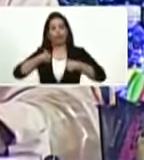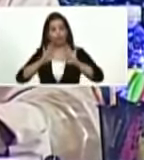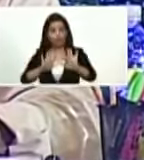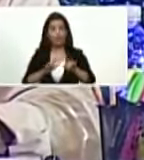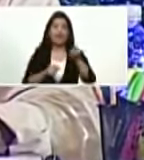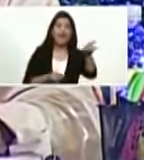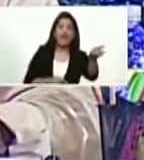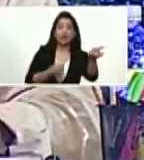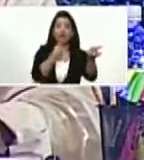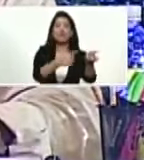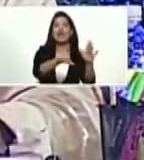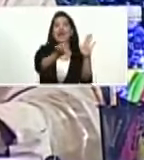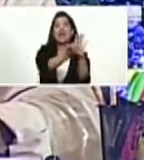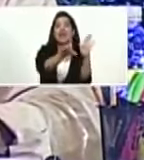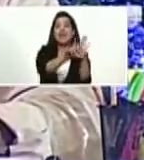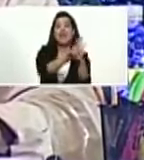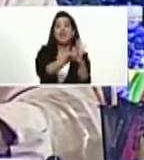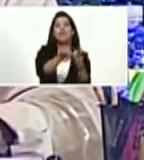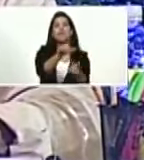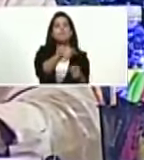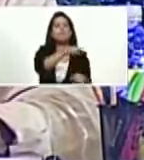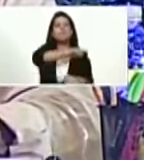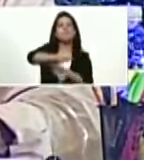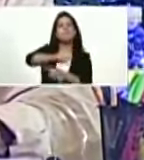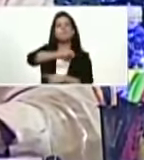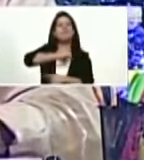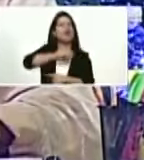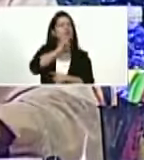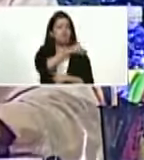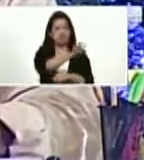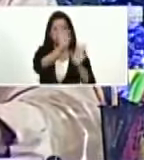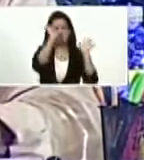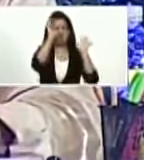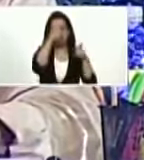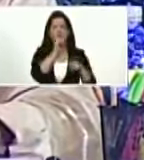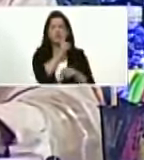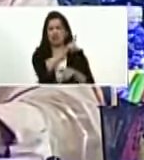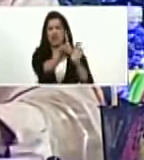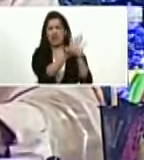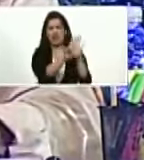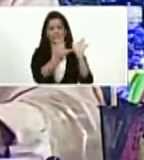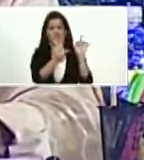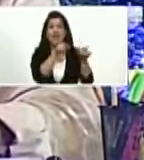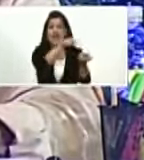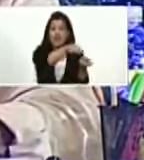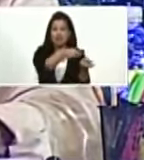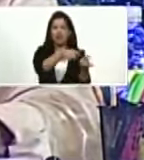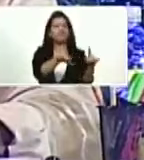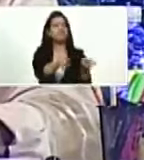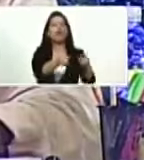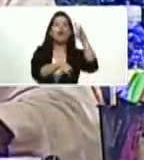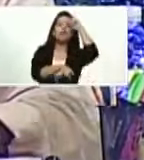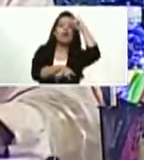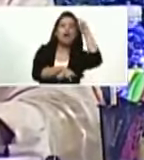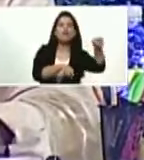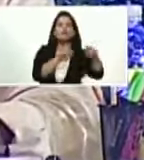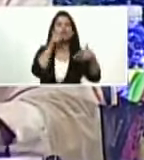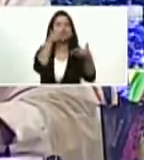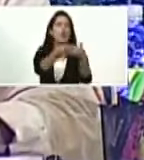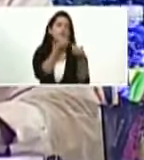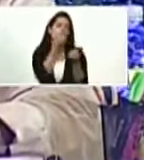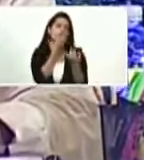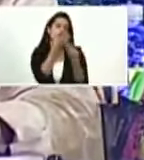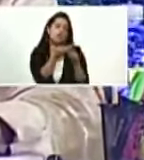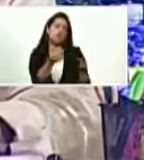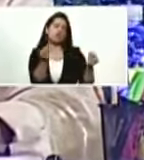su ley basura, su ley privatizadora, como la quieran llamar, porque el diablo llama todas sus intenciones con los más bonitos nombres. Ellos